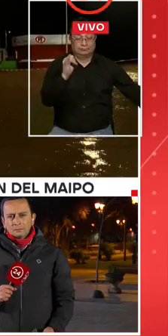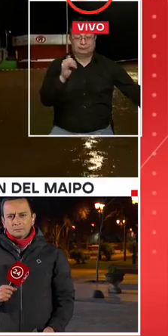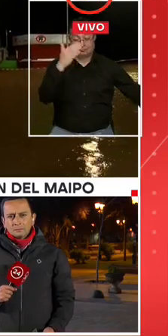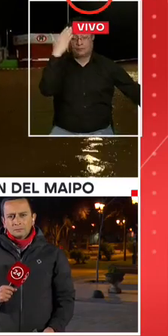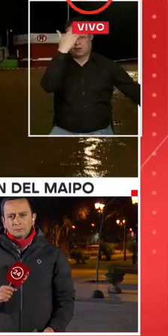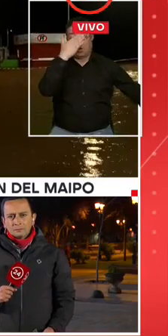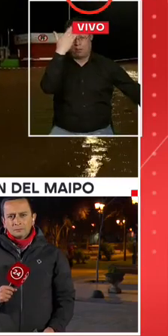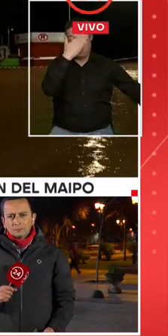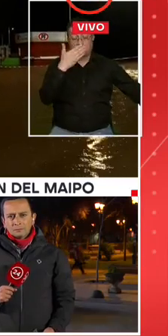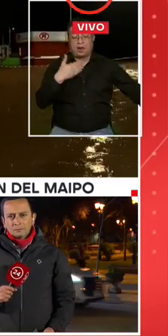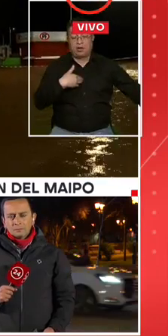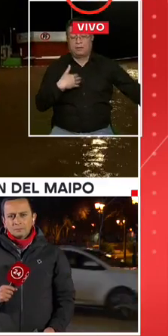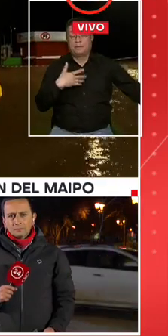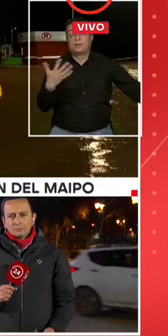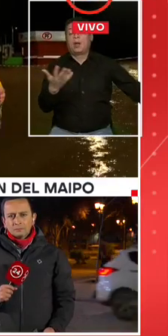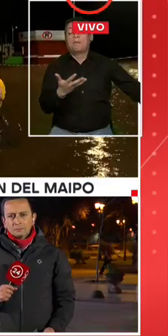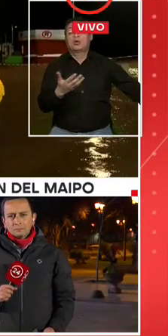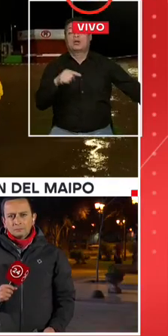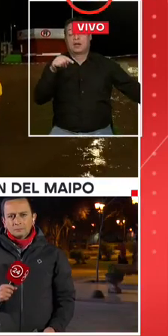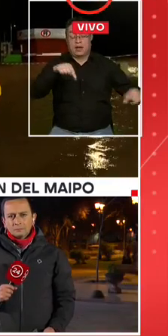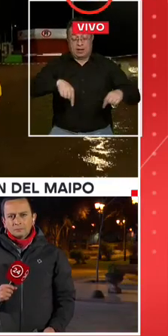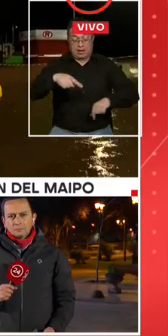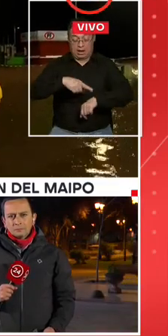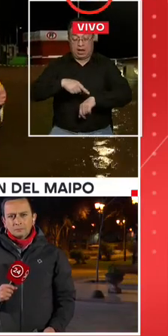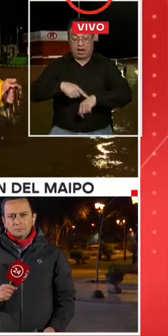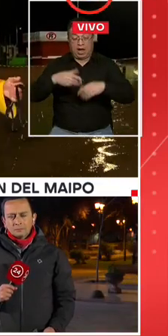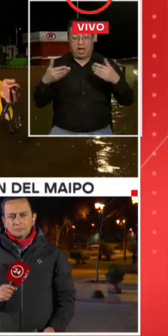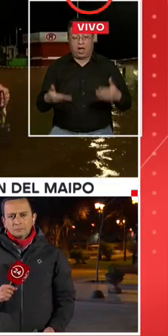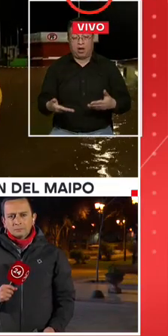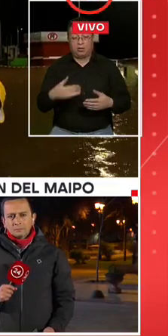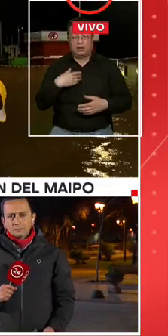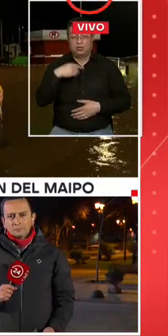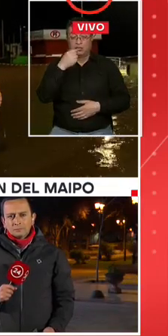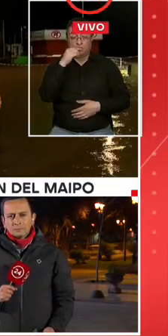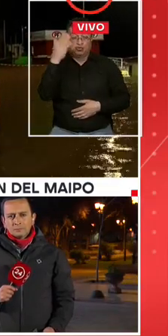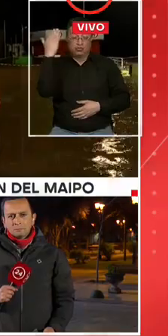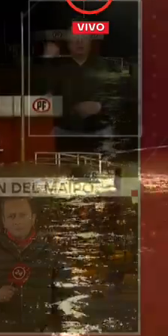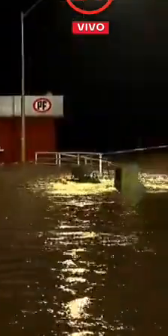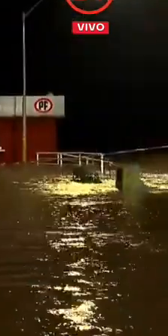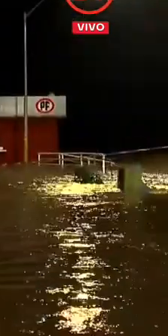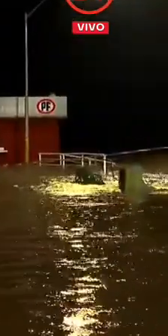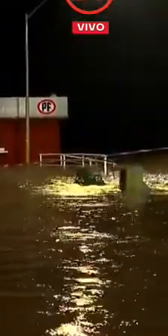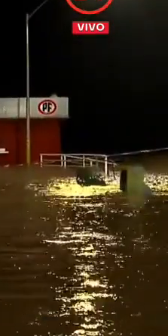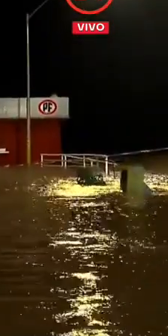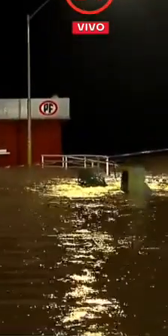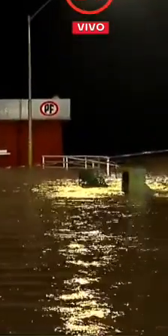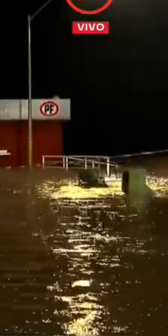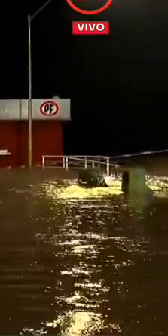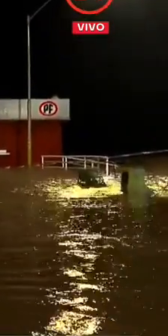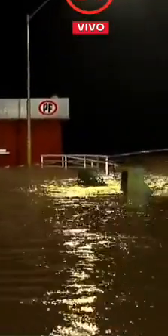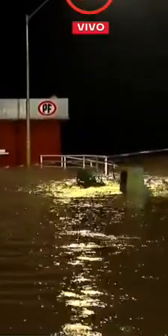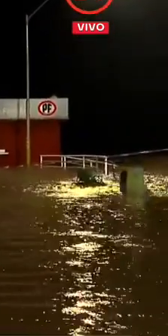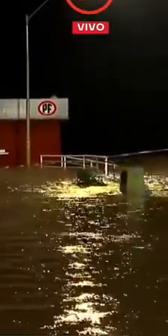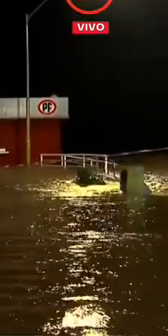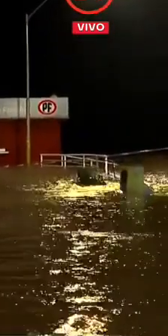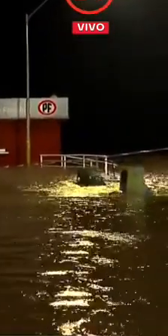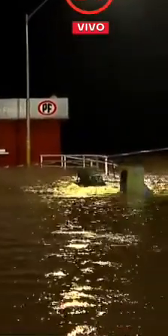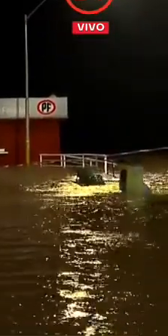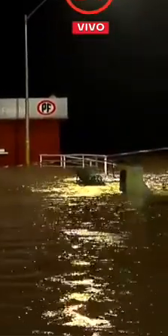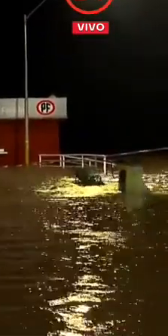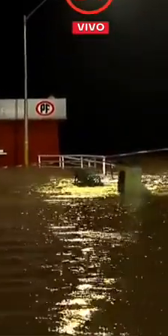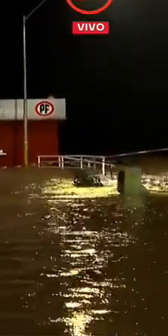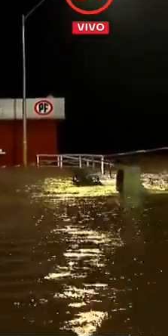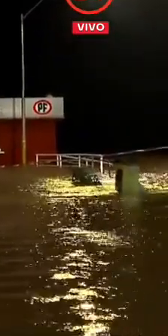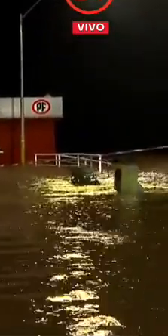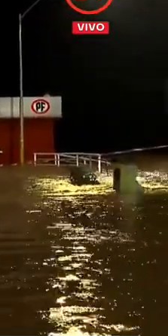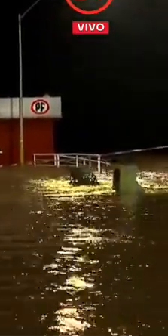preocupado, Constanza, porque en estos instantes que han pasado desde nuestro último contacto acá en el borde costero, en el borde del